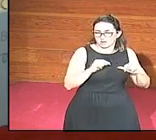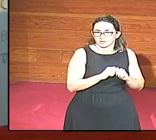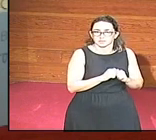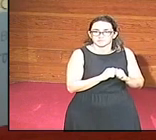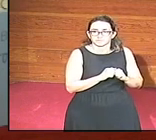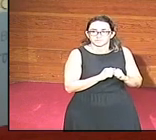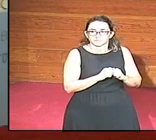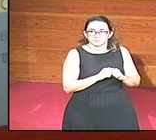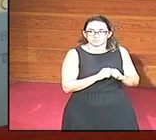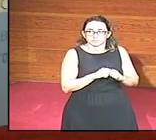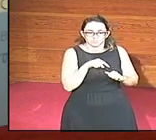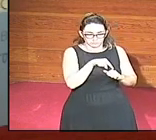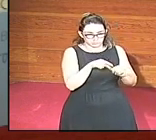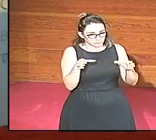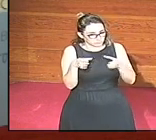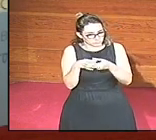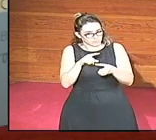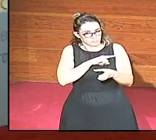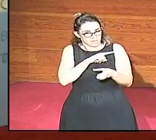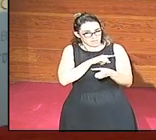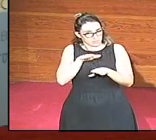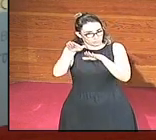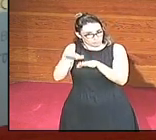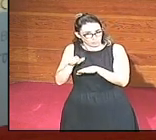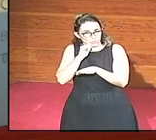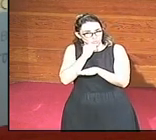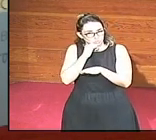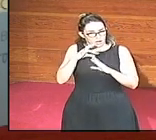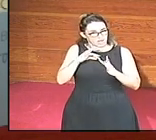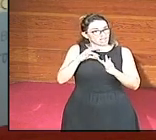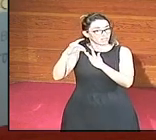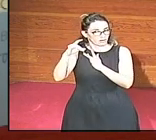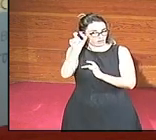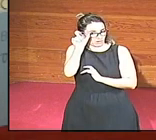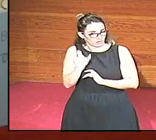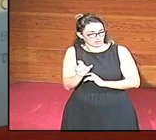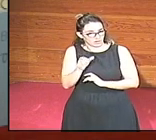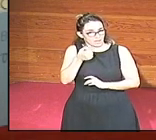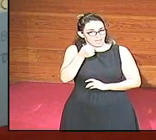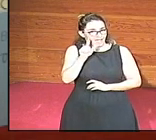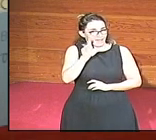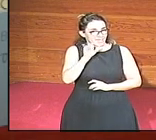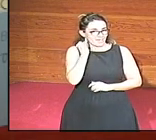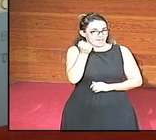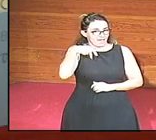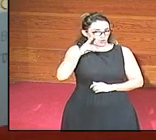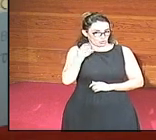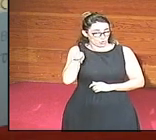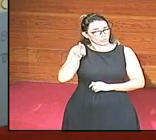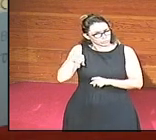que lideraba una de las milicias prorrusas. El señor es este Alejandro Medusevsky, él es